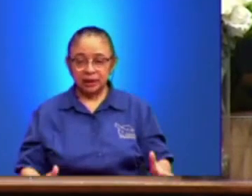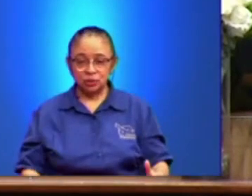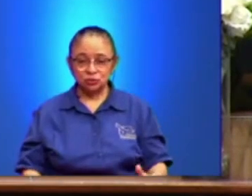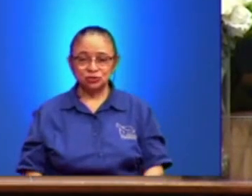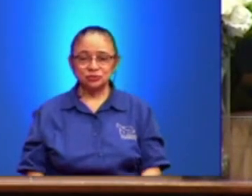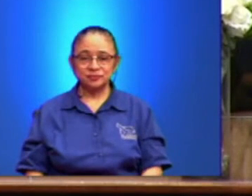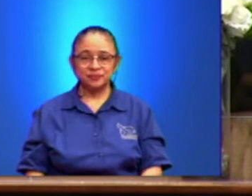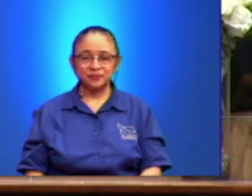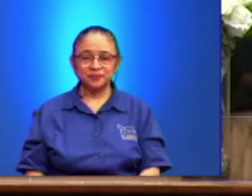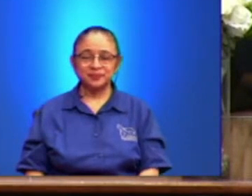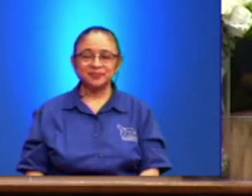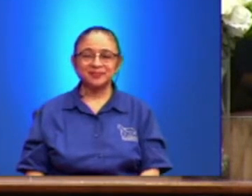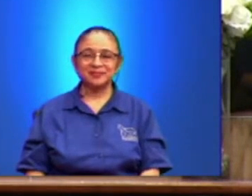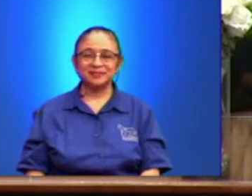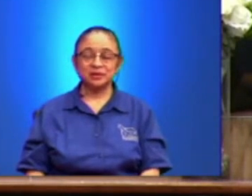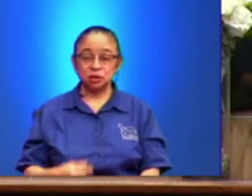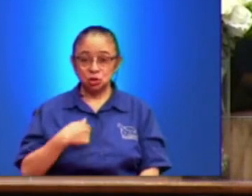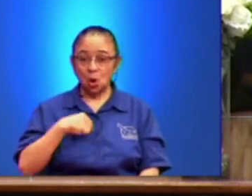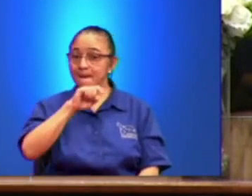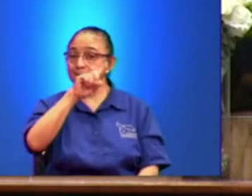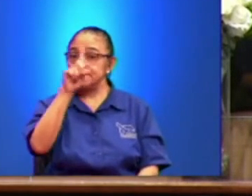no no pero yo digo